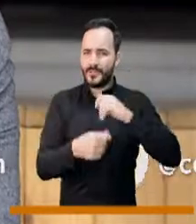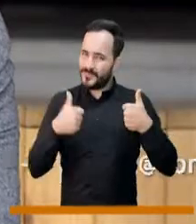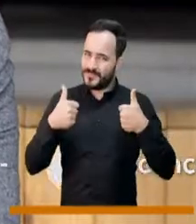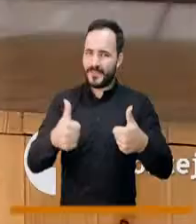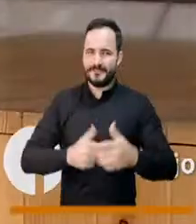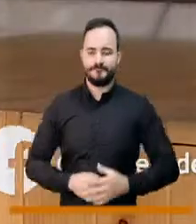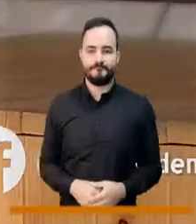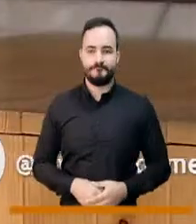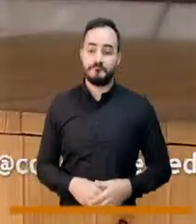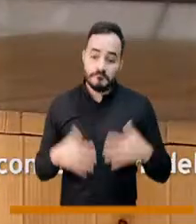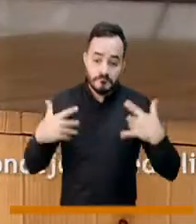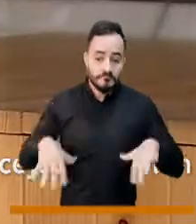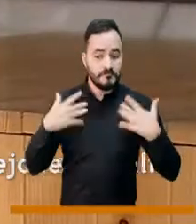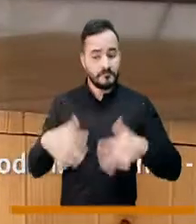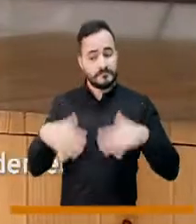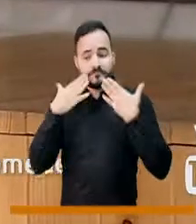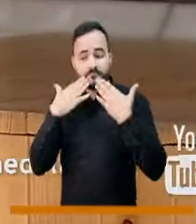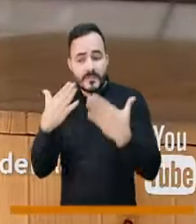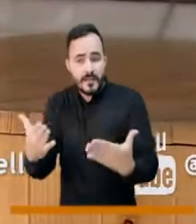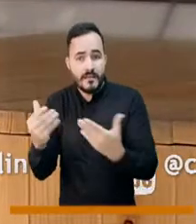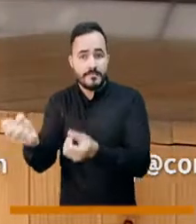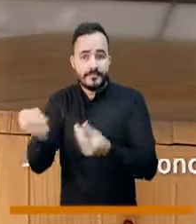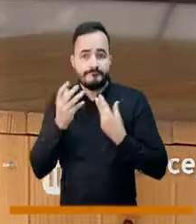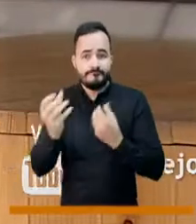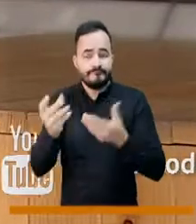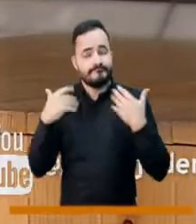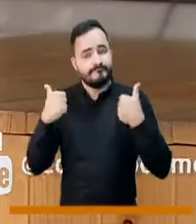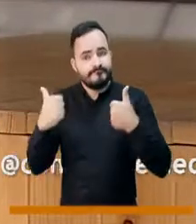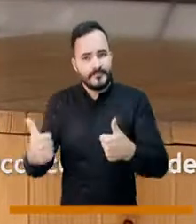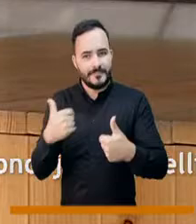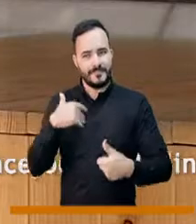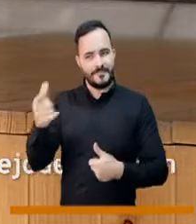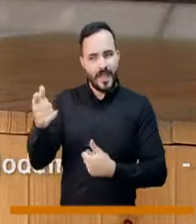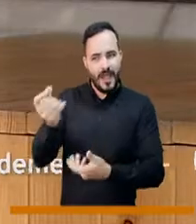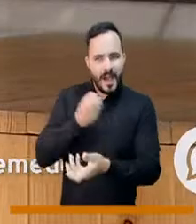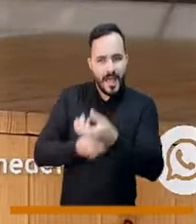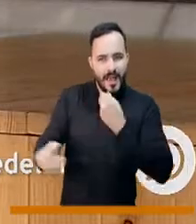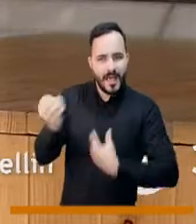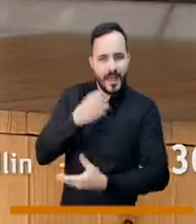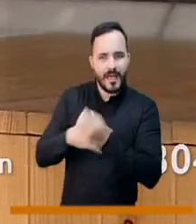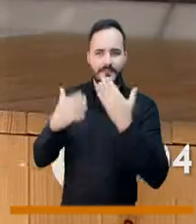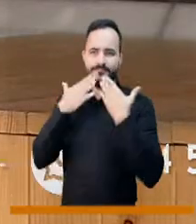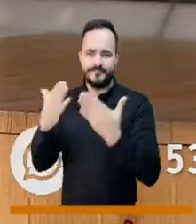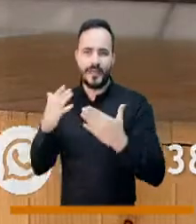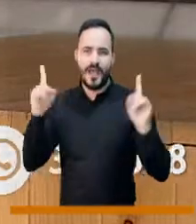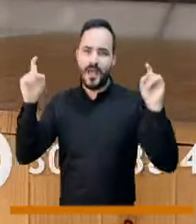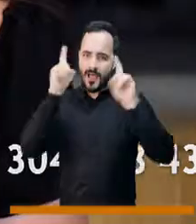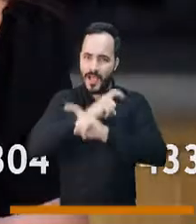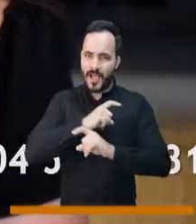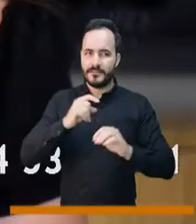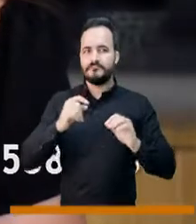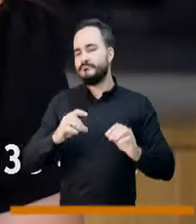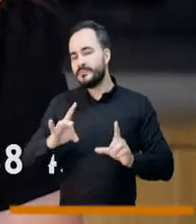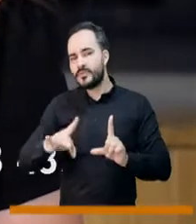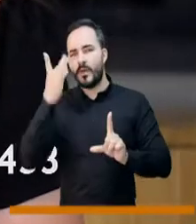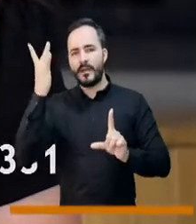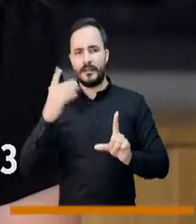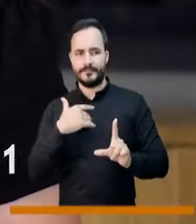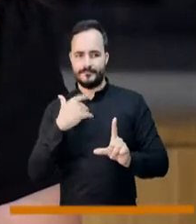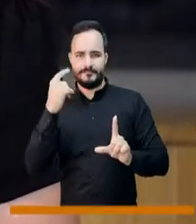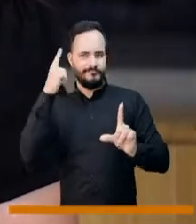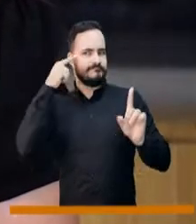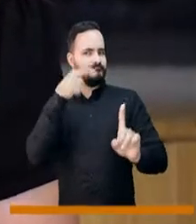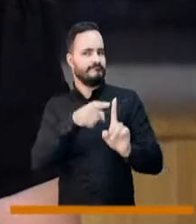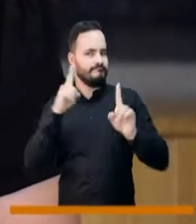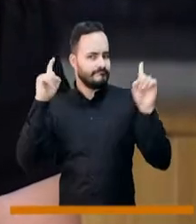entornos educativos. Pues Janet, de verdad, muchísimas gracias, porque a lo largo de este diálogo también nos habló usted acerca de cómo, por ejemplo,